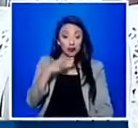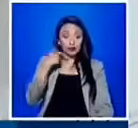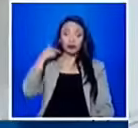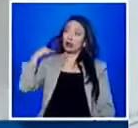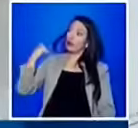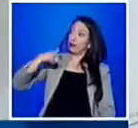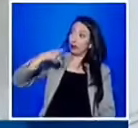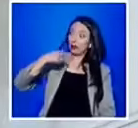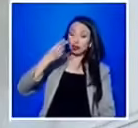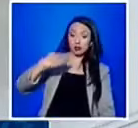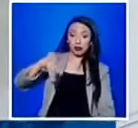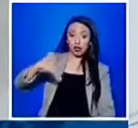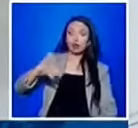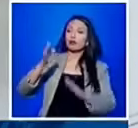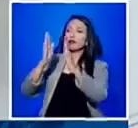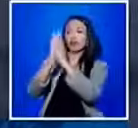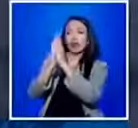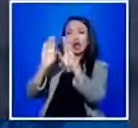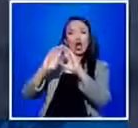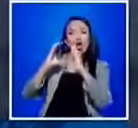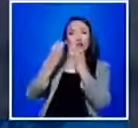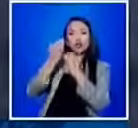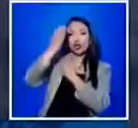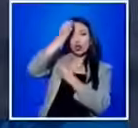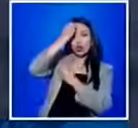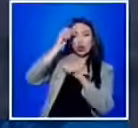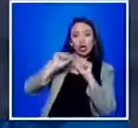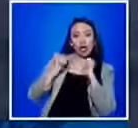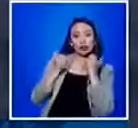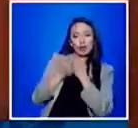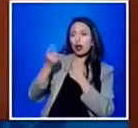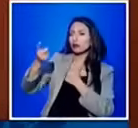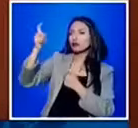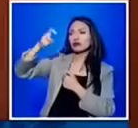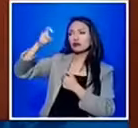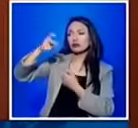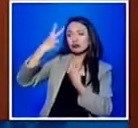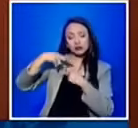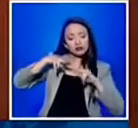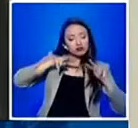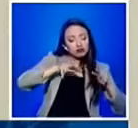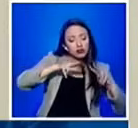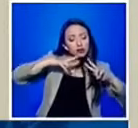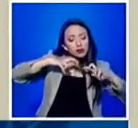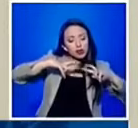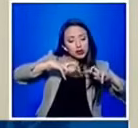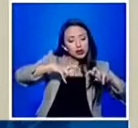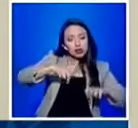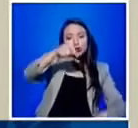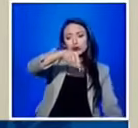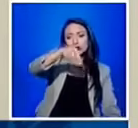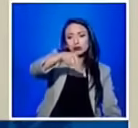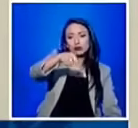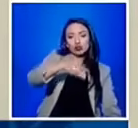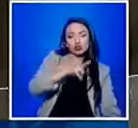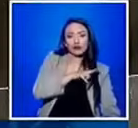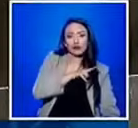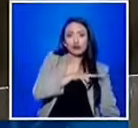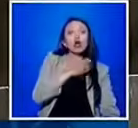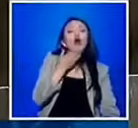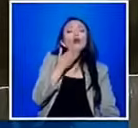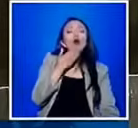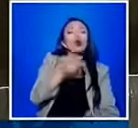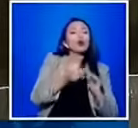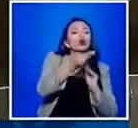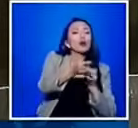este miércoles harán un pedido a la Comisión de Educación de la Asamblea Nacional para que se inicie un proceso de fiscalización a la asignación de cupos,